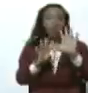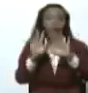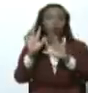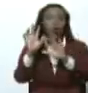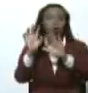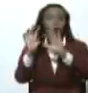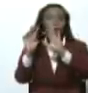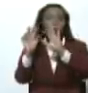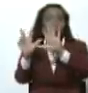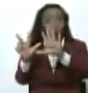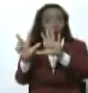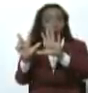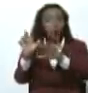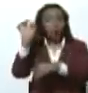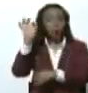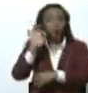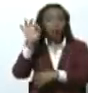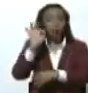40.98%.